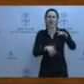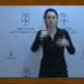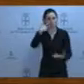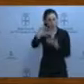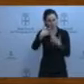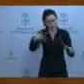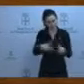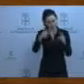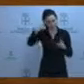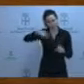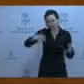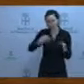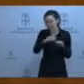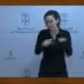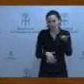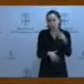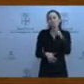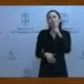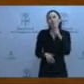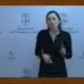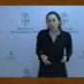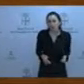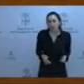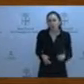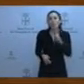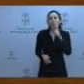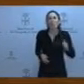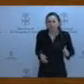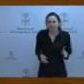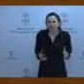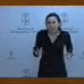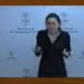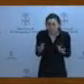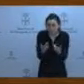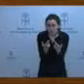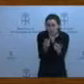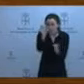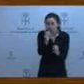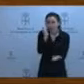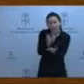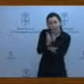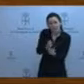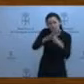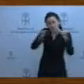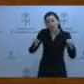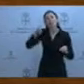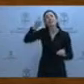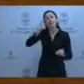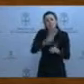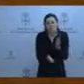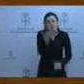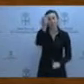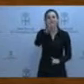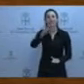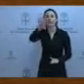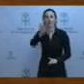social, ¿saben cómo se aumenta? ¿Cómo se aumenta? Recortando las tasas universitarias, aumentando las tasas universitarias más de un 25% por